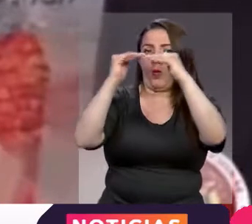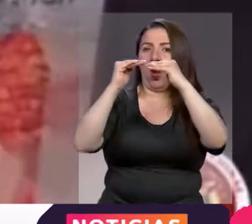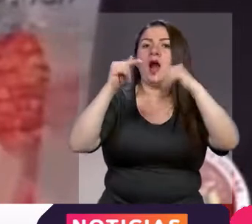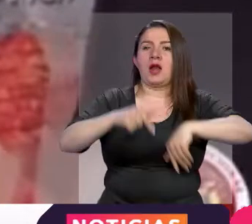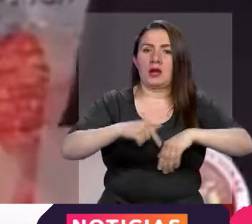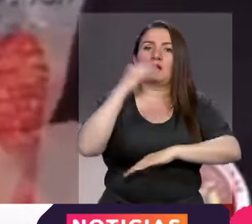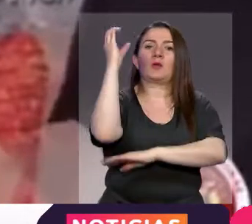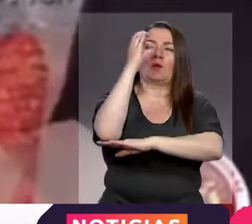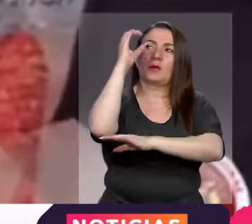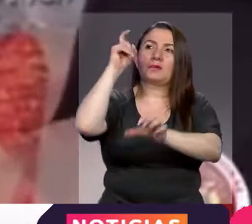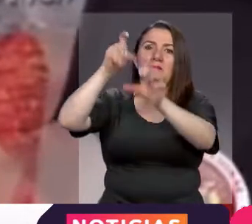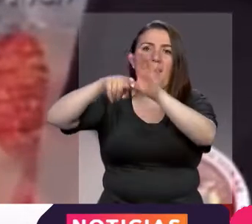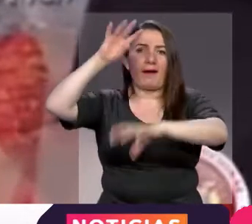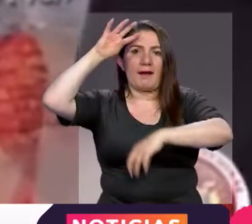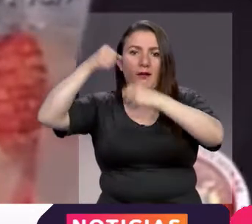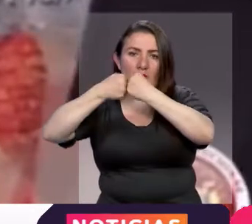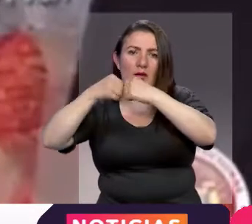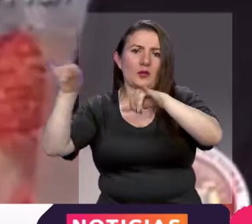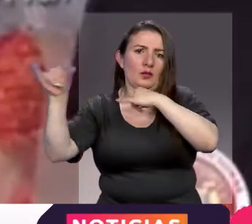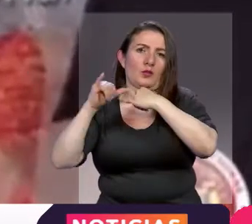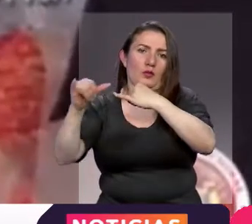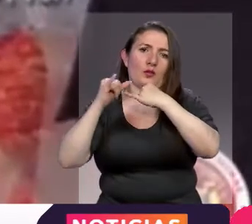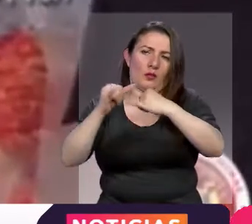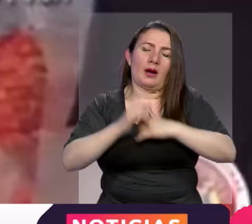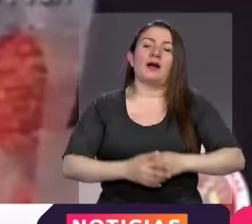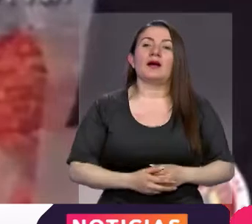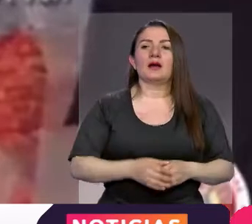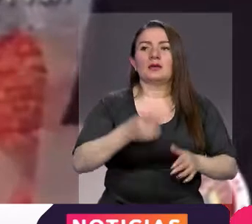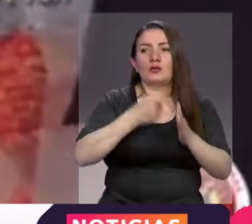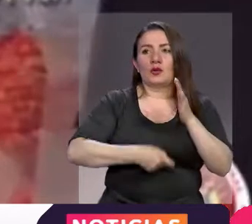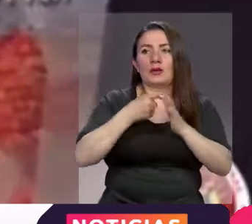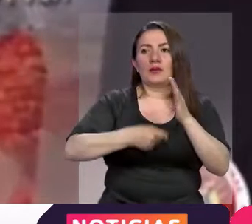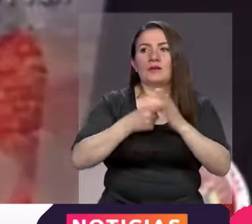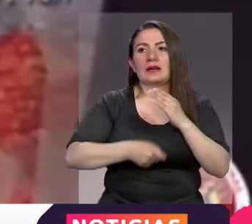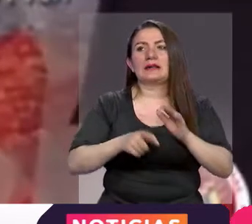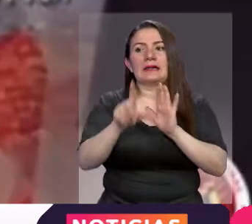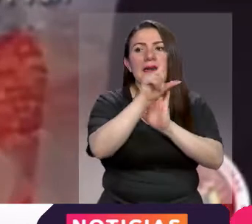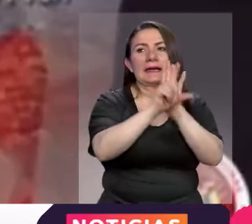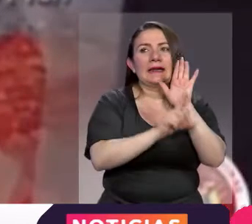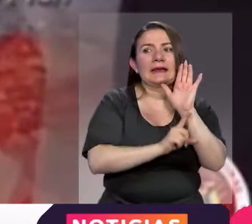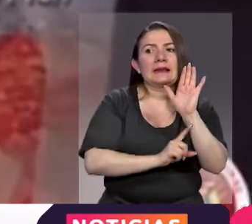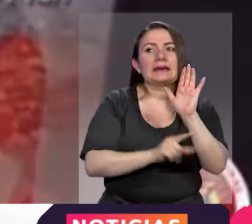país está suscrito. Es importante hacer una modificación legislativa